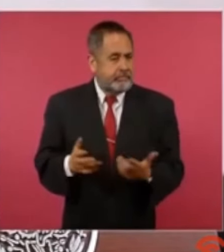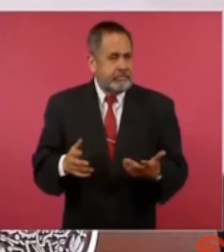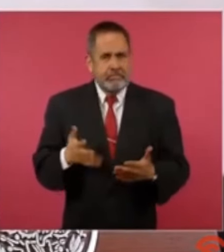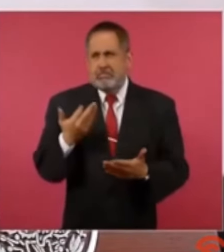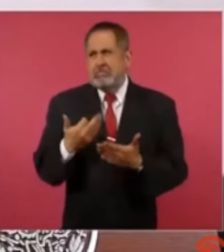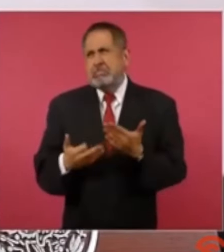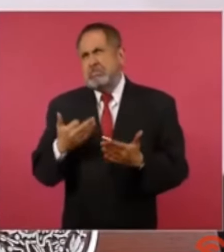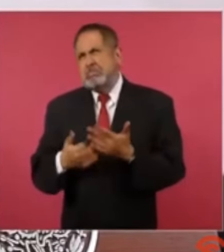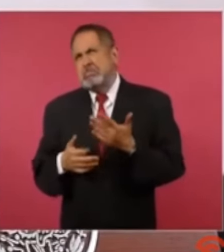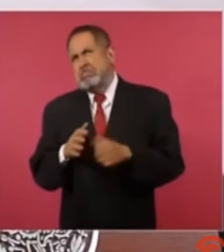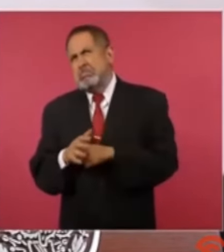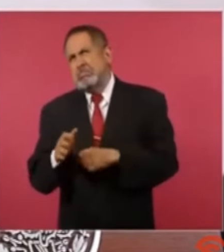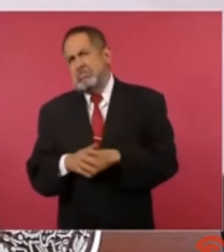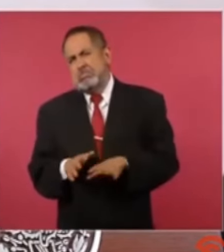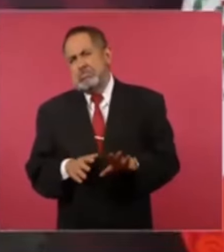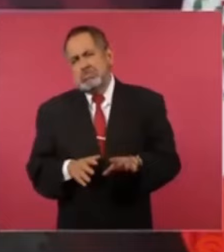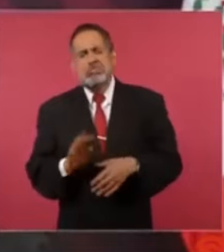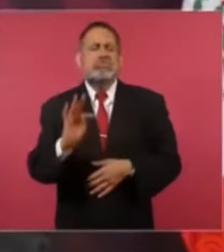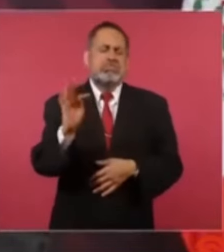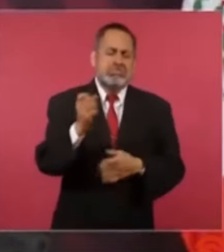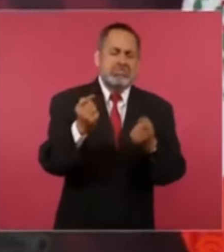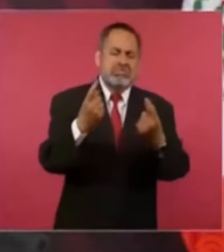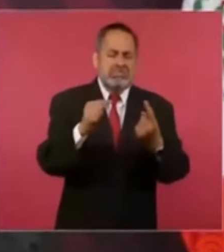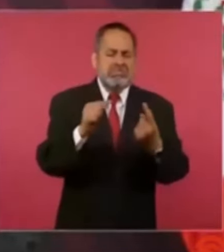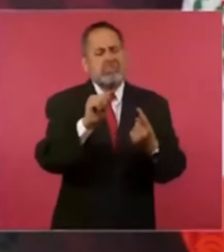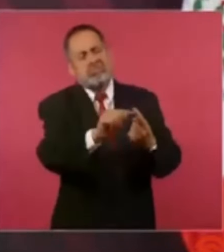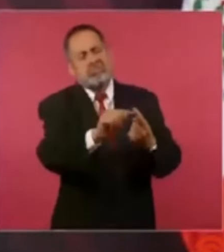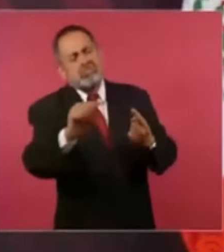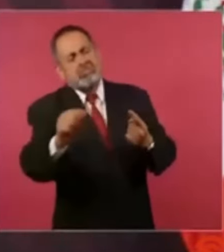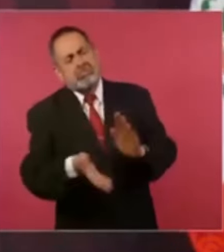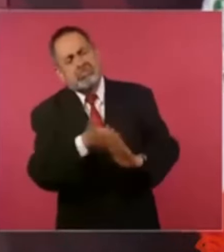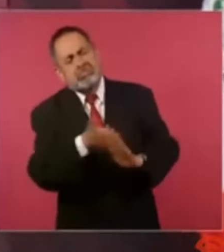quedarnos pendiente? Pues algunas obras que tienen que ver